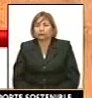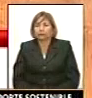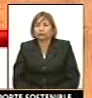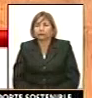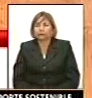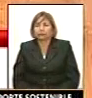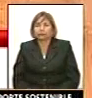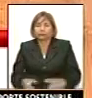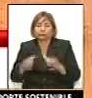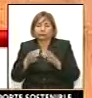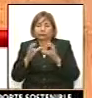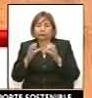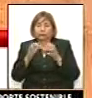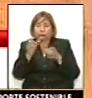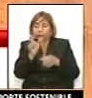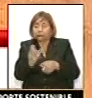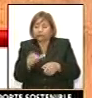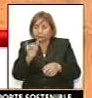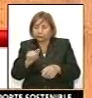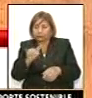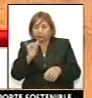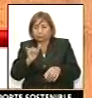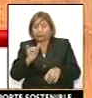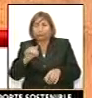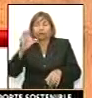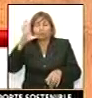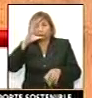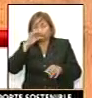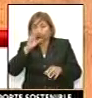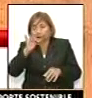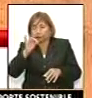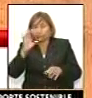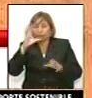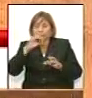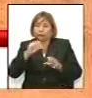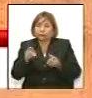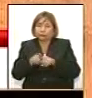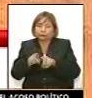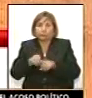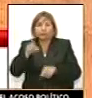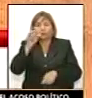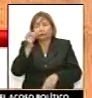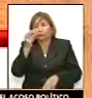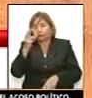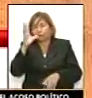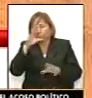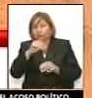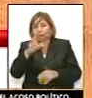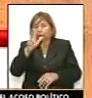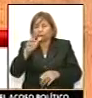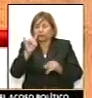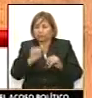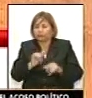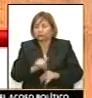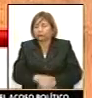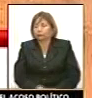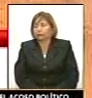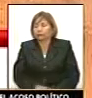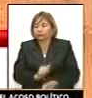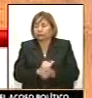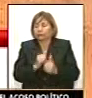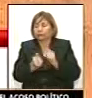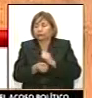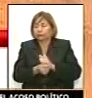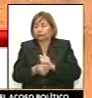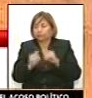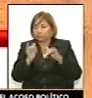Porque el congresista es el mismo. A las 8 de la noche es el mismo congresista. A la medianoche es el mismo congresista. A las 3 de la mañana es el mismo congresista. No cambia, la